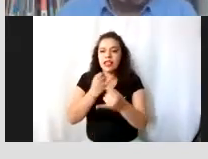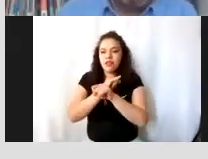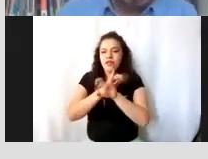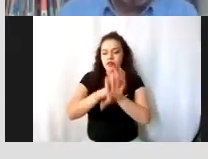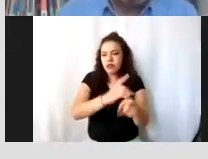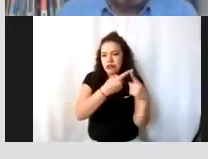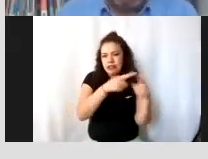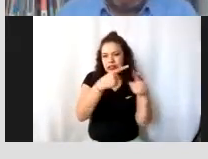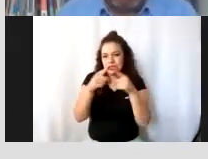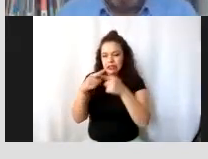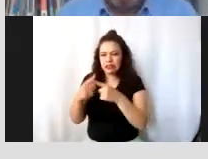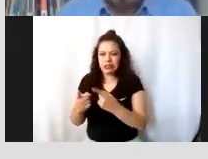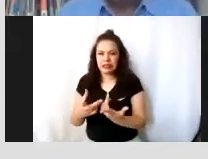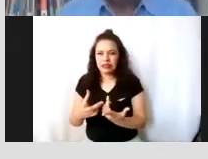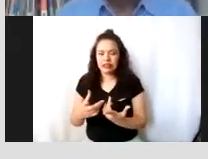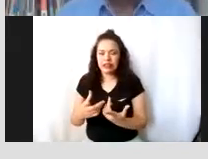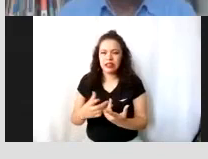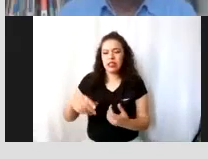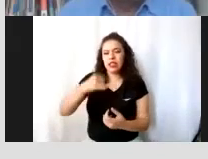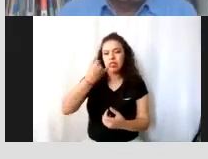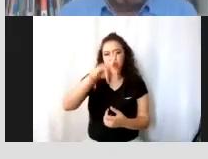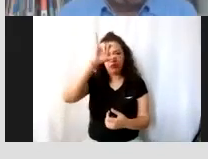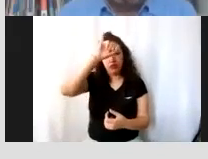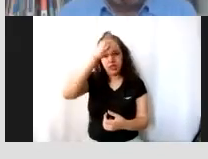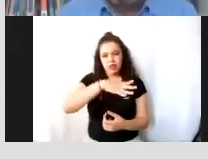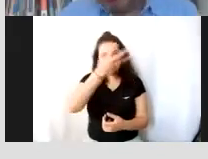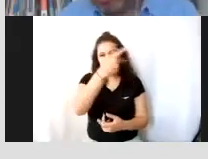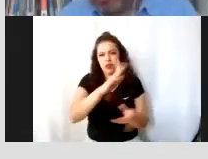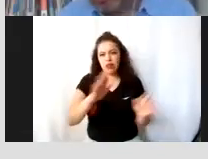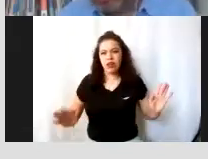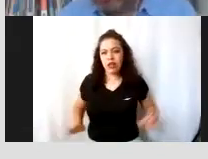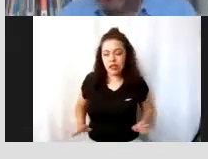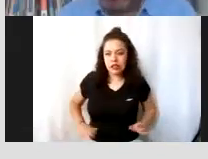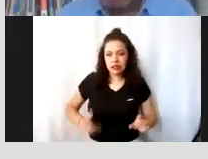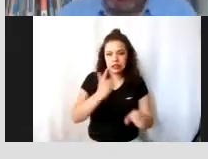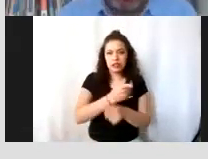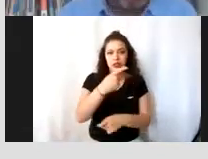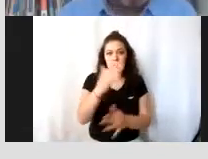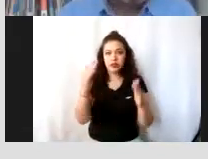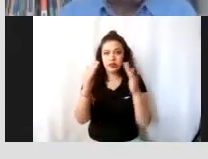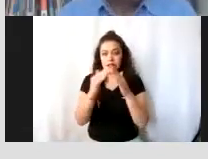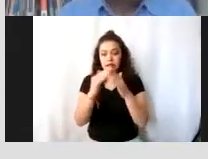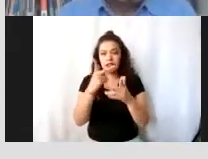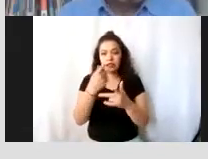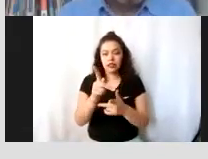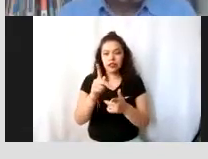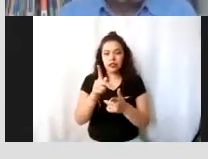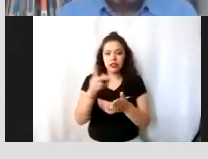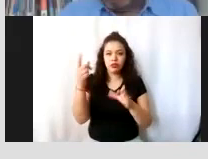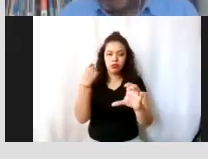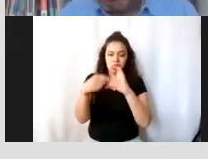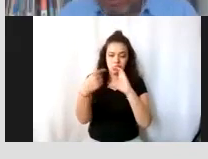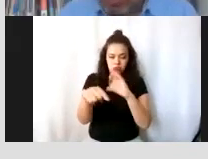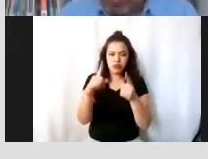sea, tienen datos identificativos, tienen datos de domicilio, tienen datos electrónicos, tienen